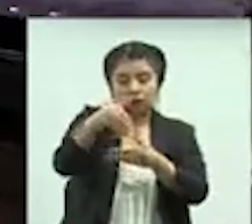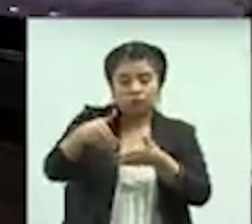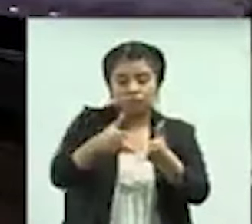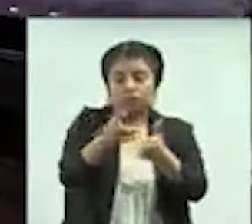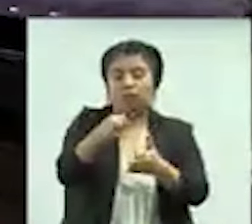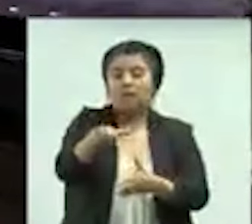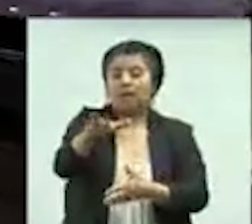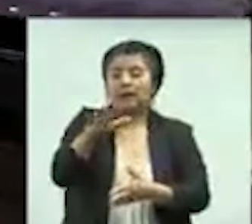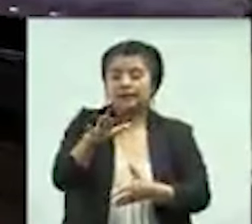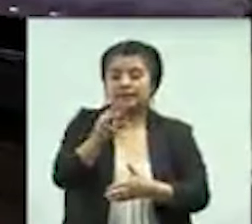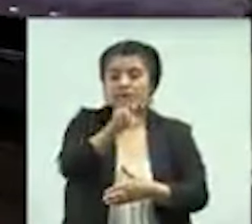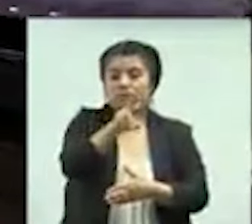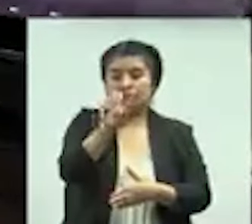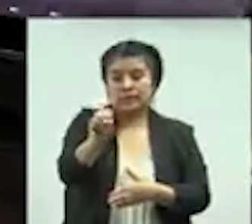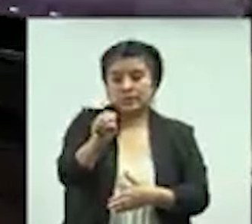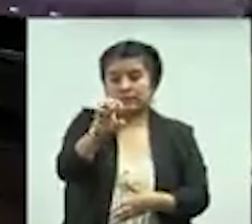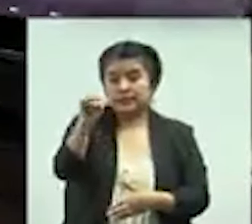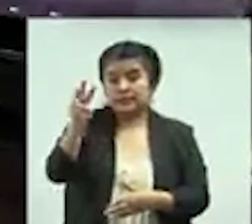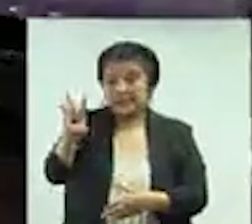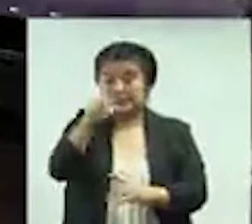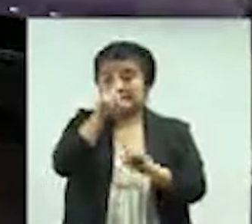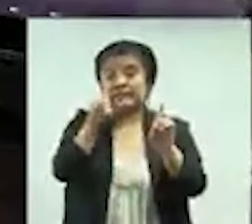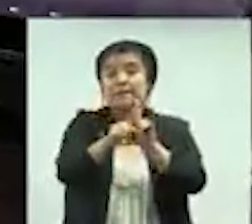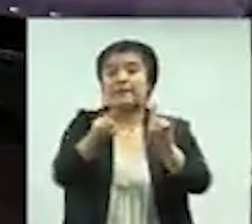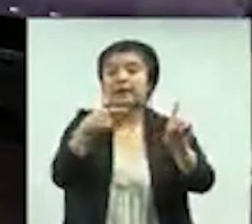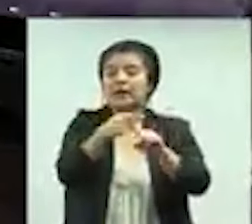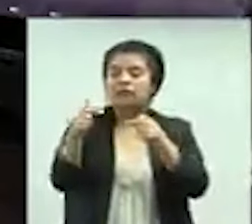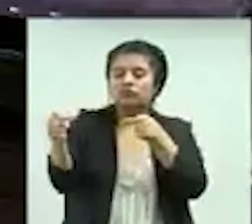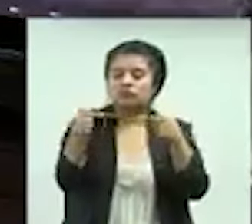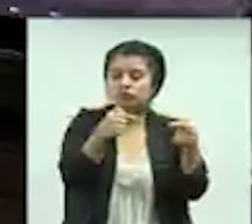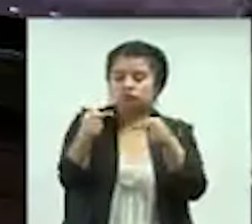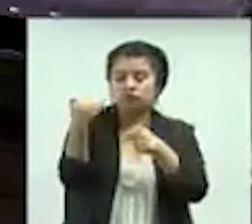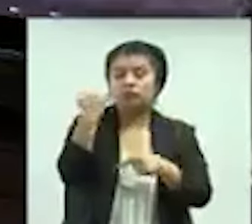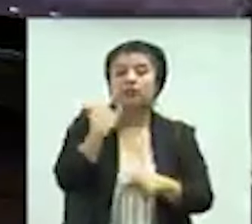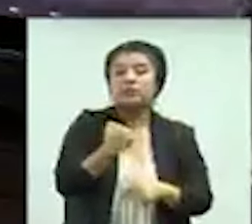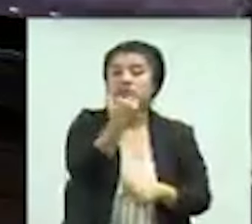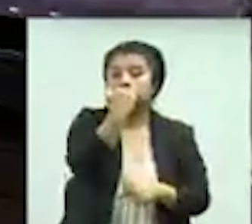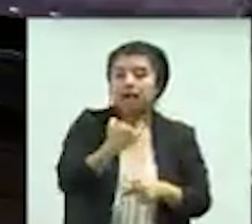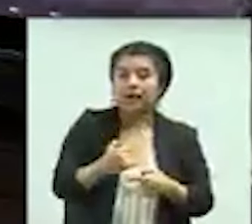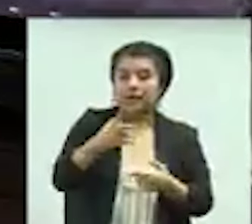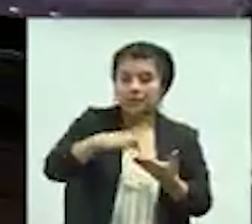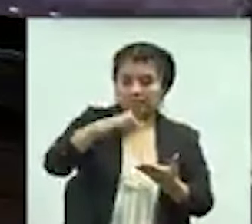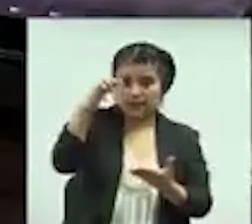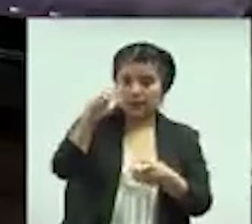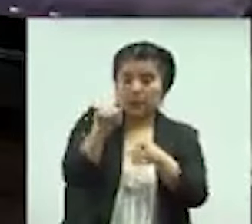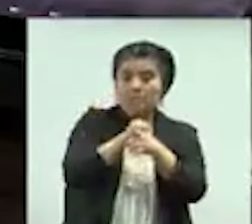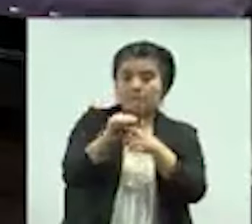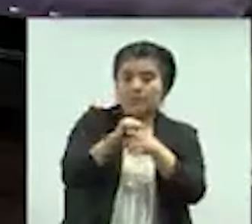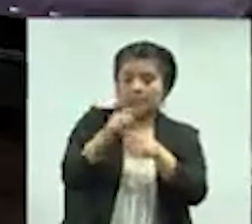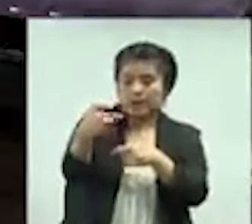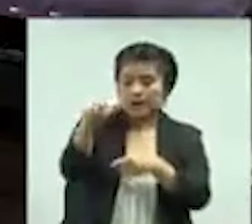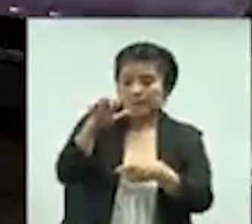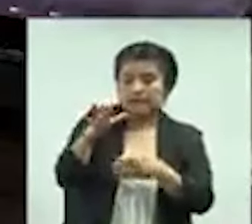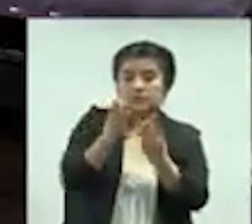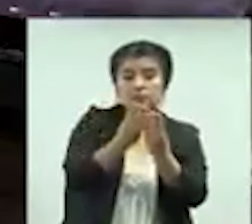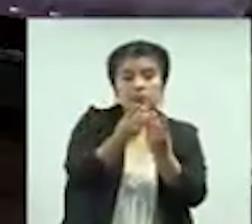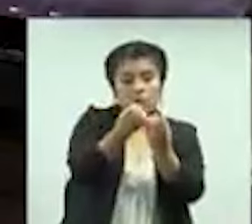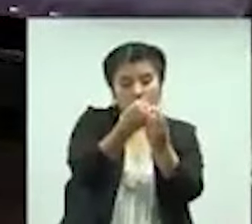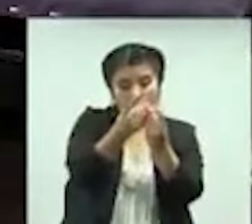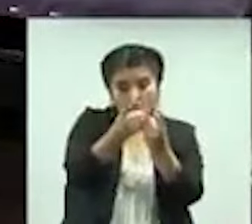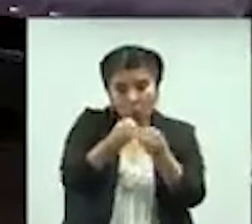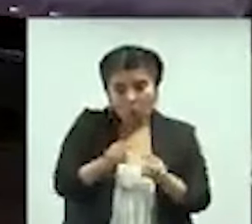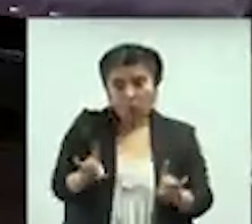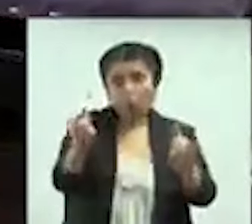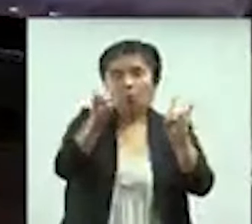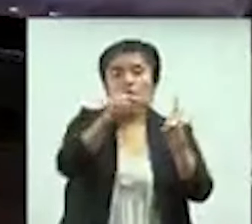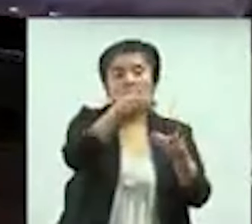de 2003 y los intentos de resolver el conflicto con Israel pacíficamente, incluyendo resoluciones de la ONU y acciones ante